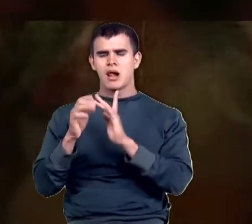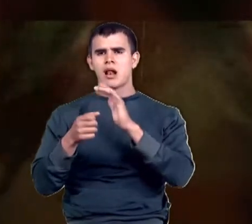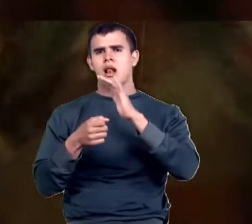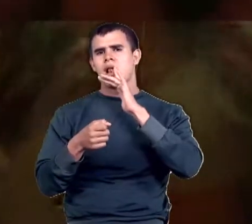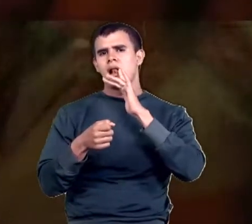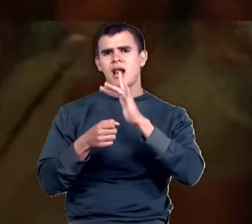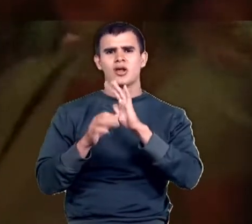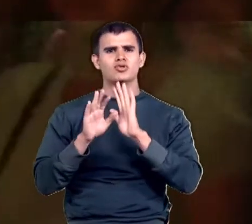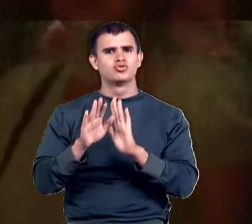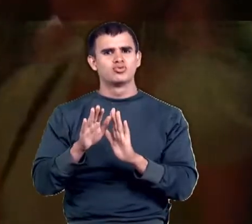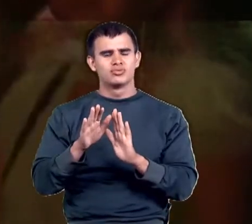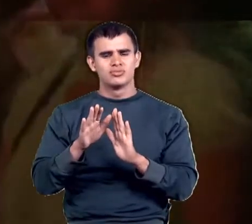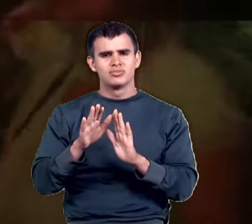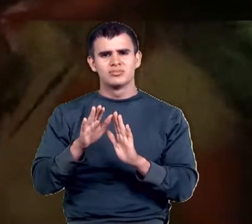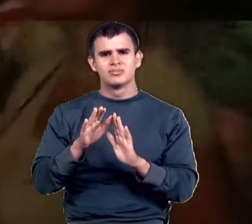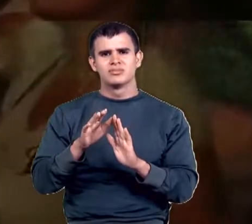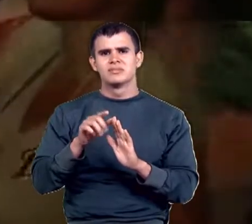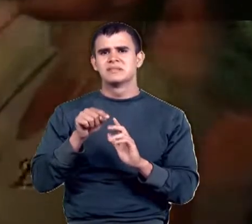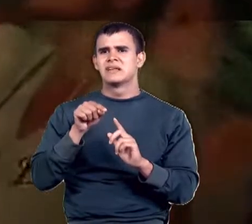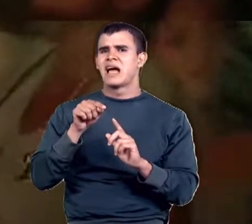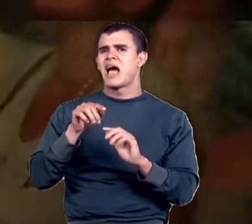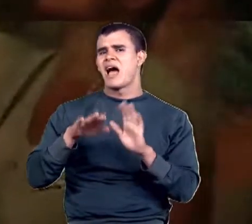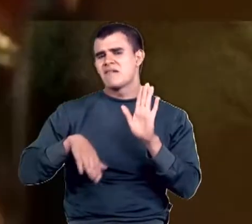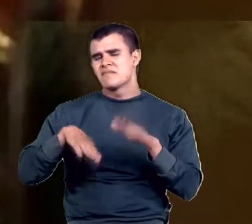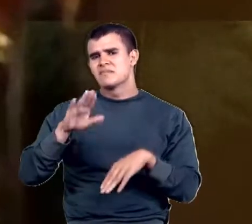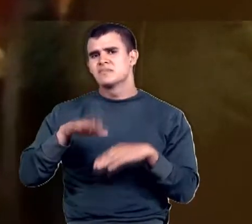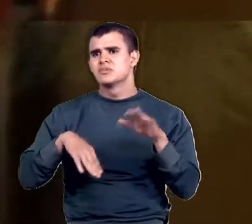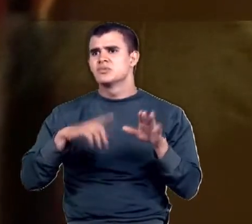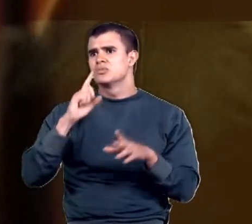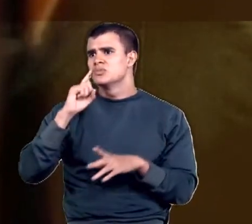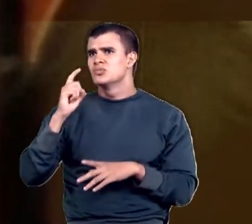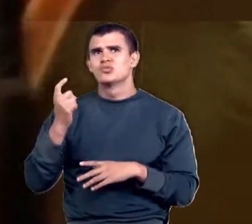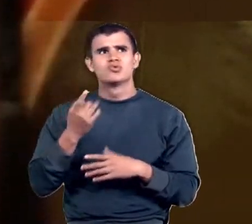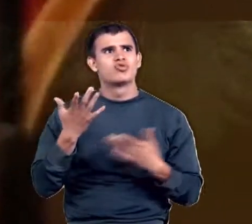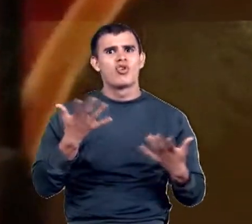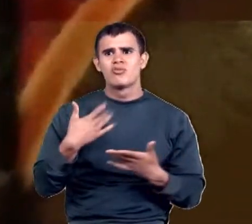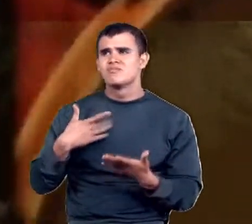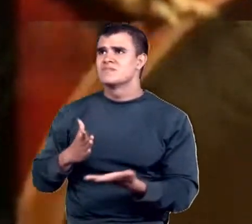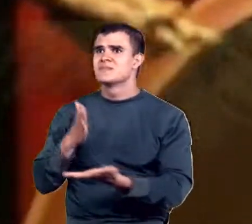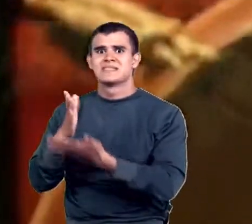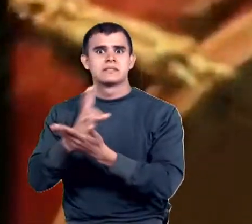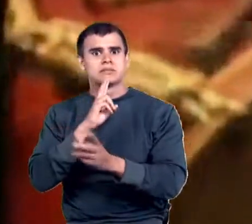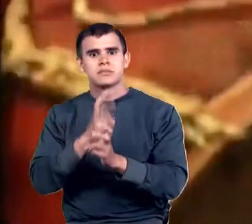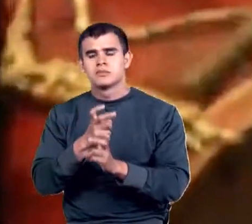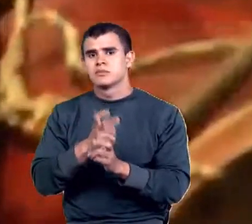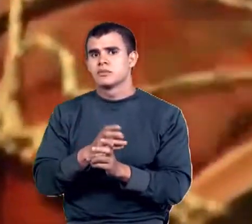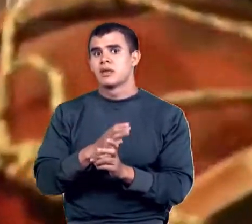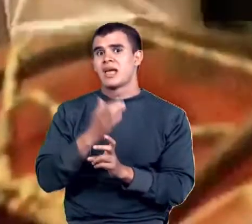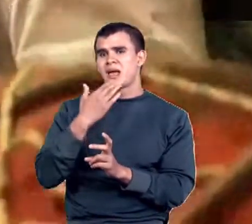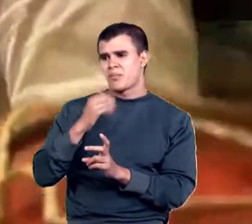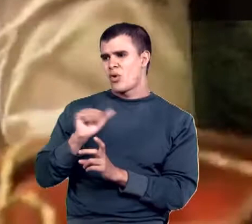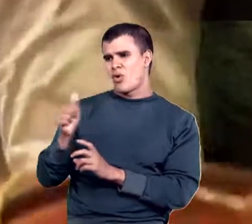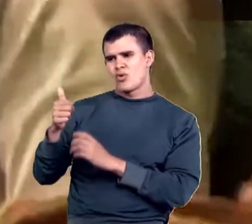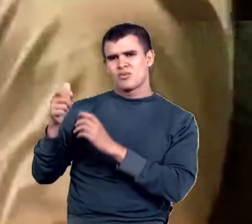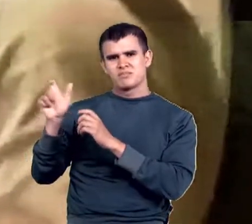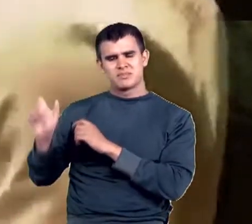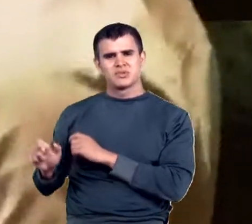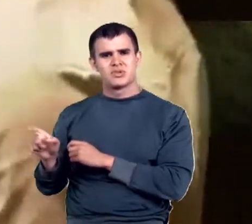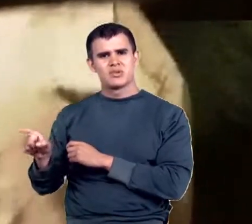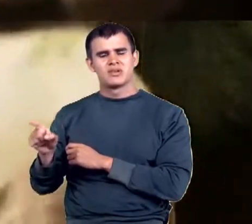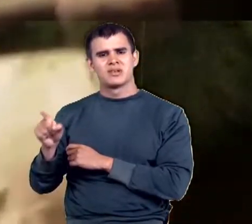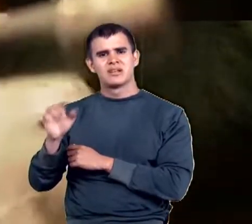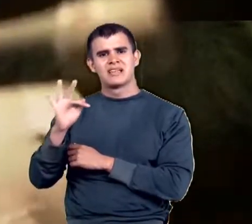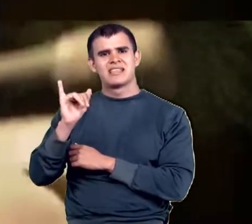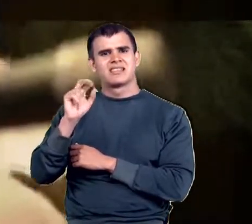formatos. Pero en otros casos les toca acudir a los pocos estudios que hay. Por ejemplo, está el de mi